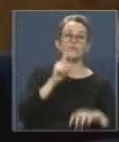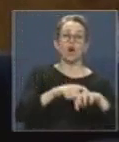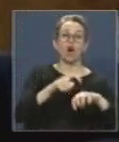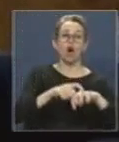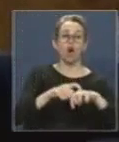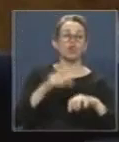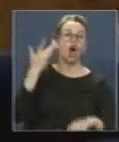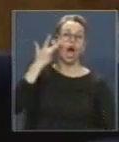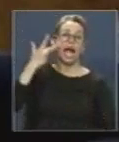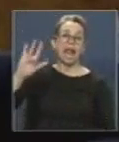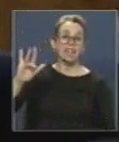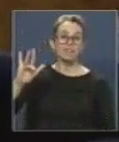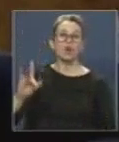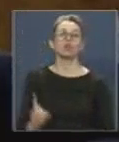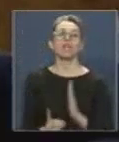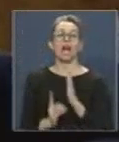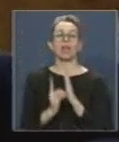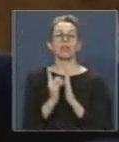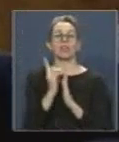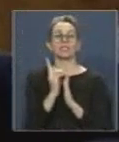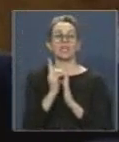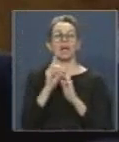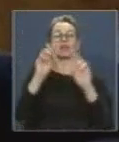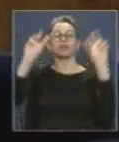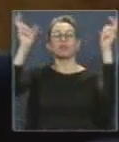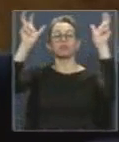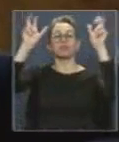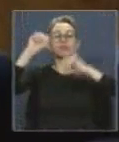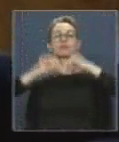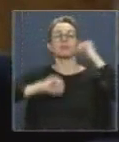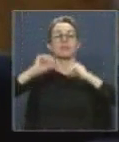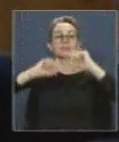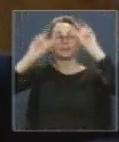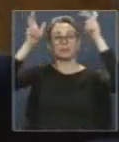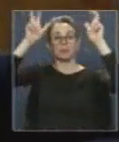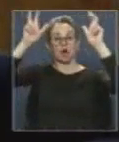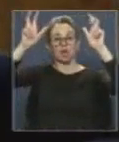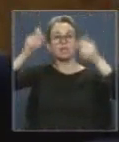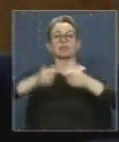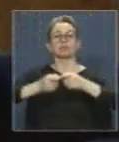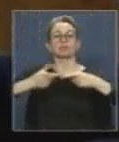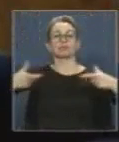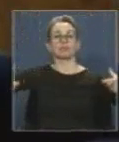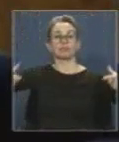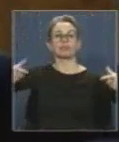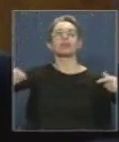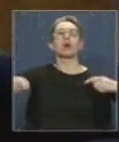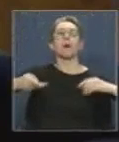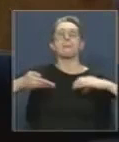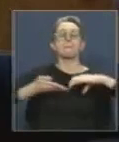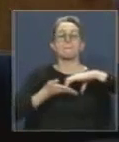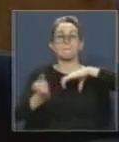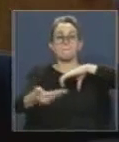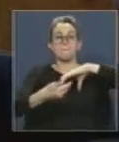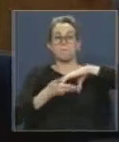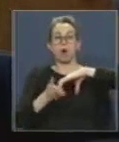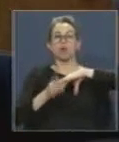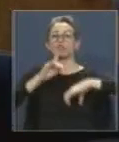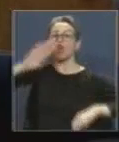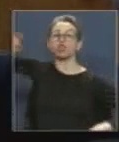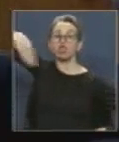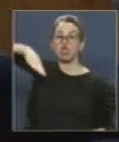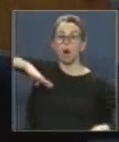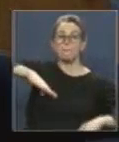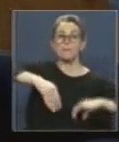se acelera el desarrollo de los molinos con lo que consolida el desarrollo comercial e industrial del puerto de lomé que surge de un muelle